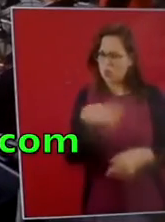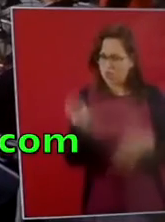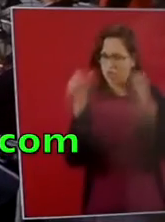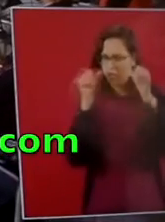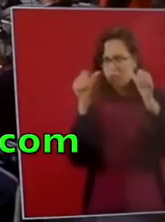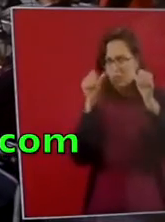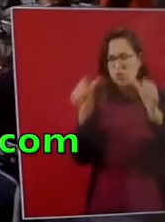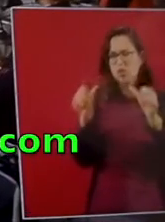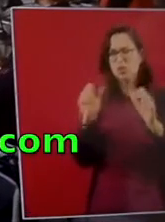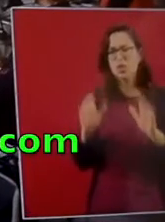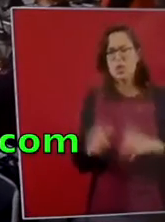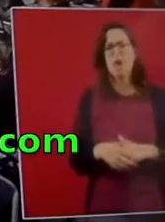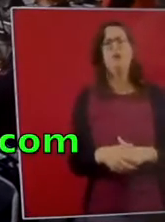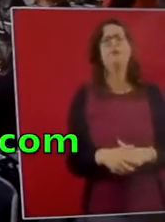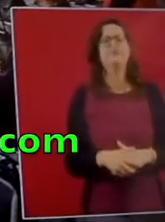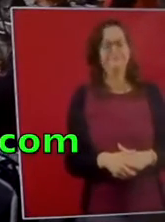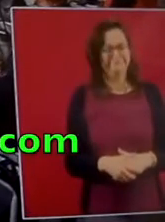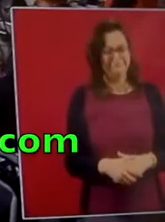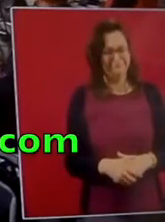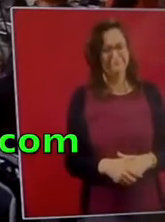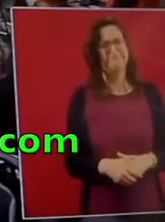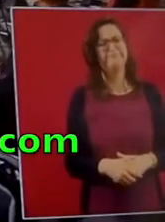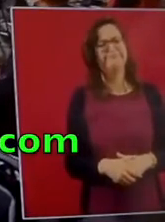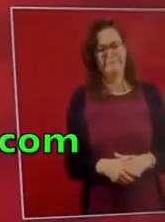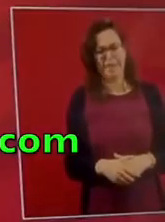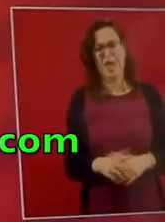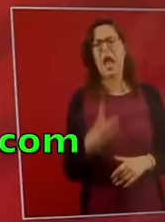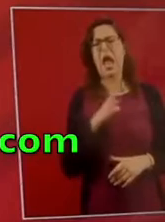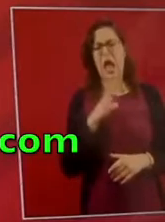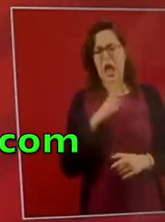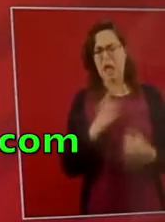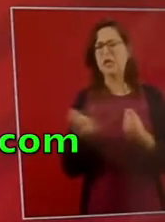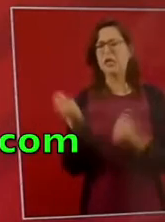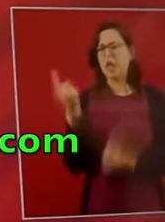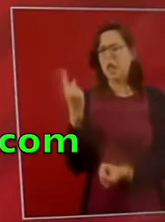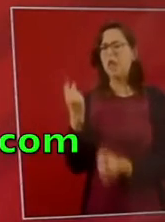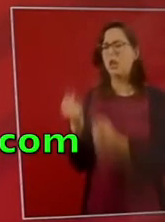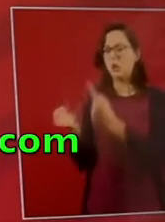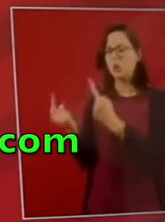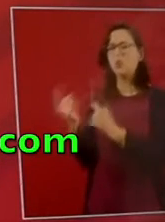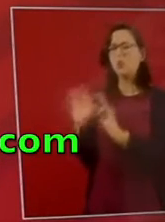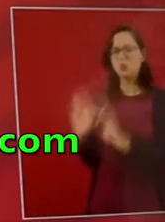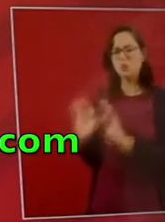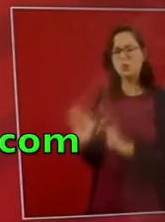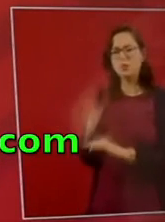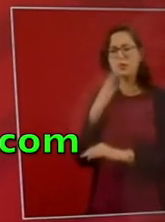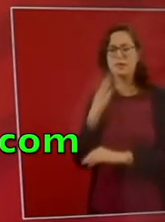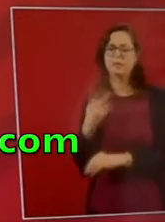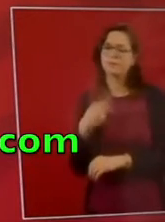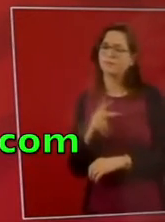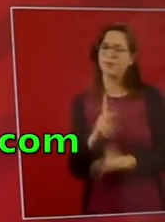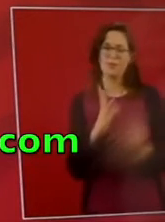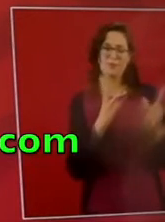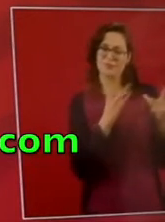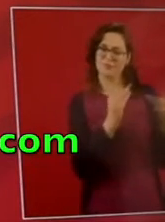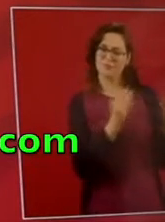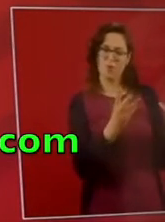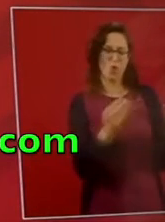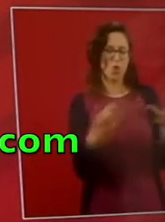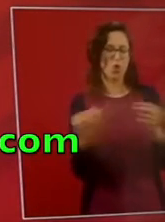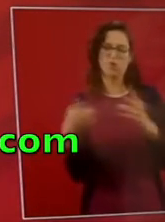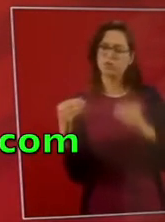y pues no sé si escuchamos por ahí la voz de don Ramiro. Claro que sí, a sus órdenes estamos para servirle. Gracias,